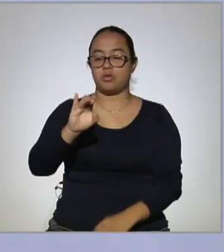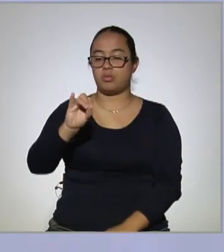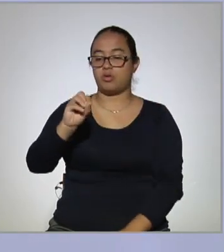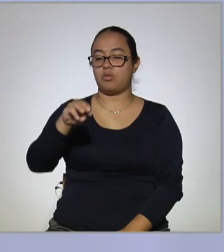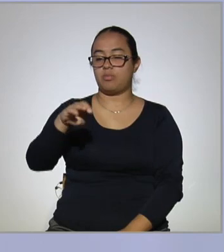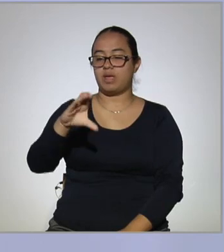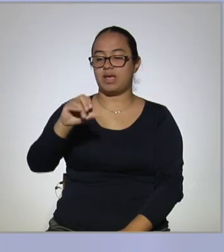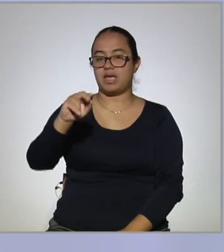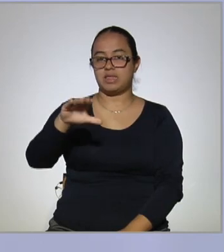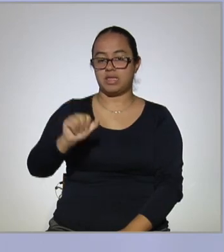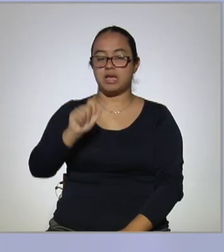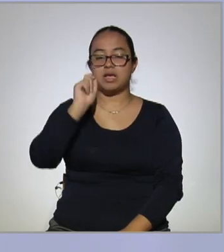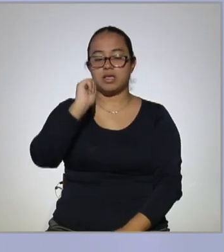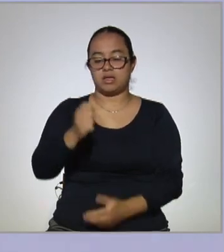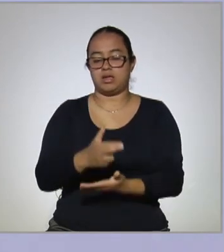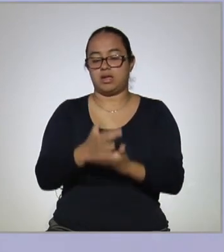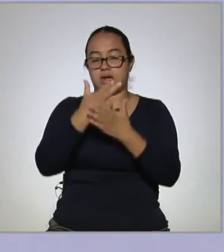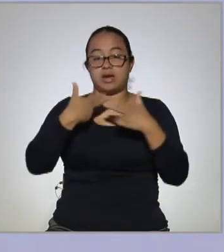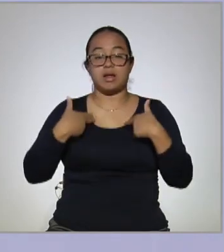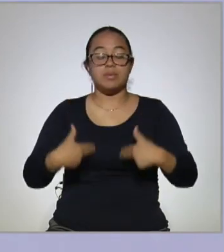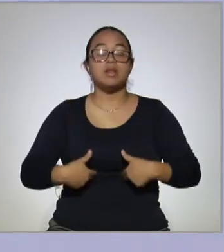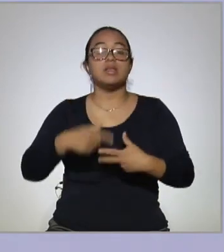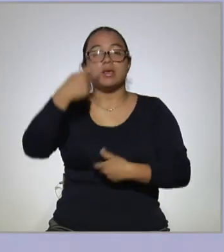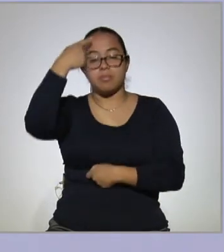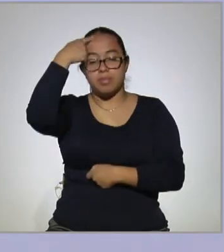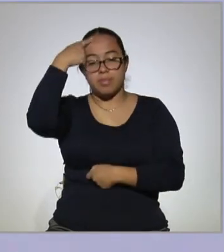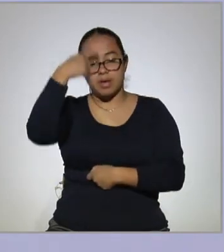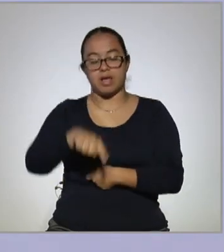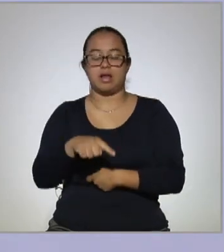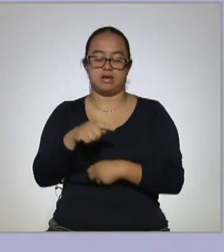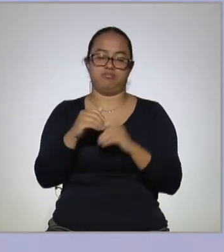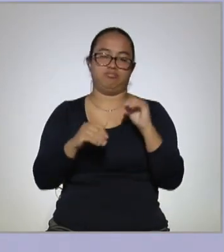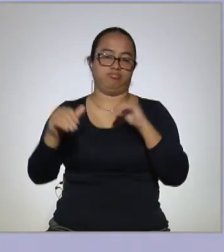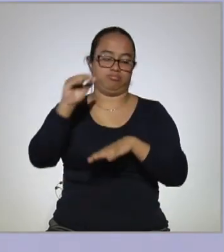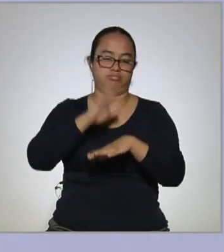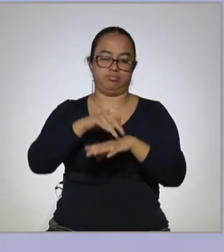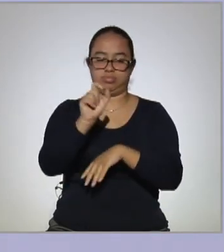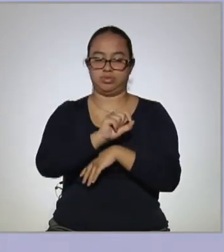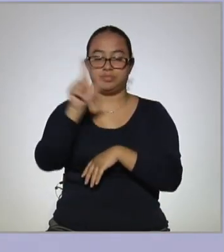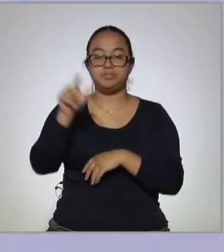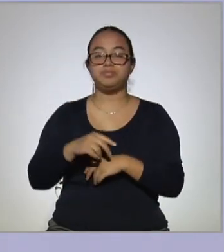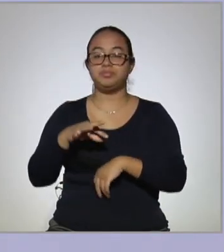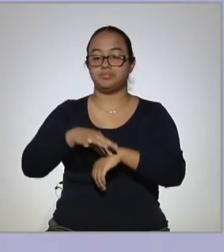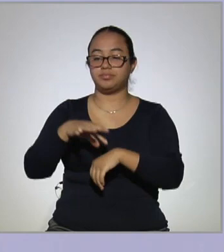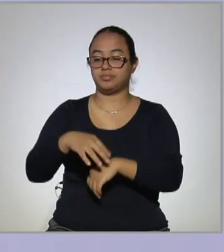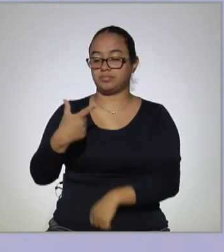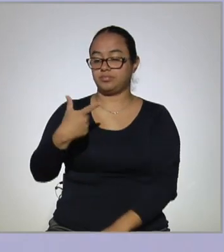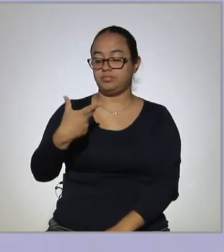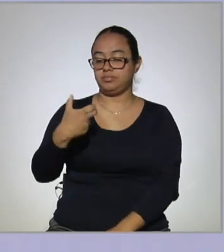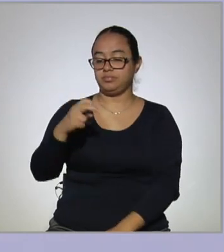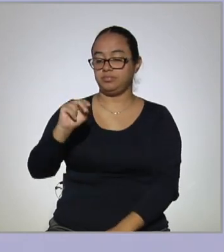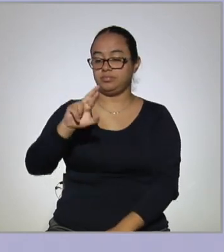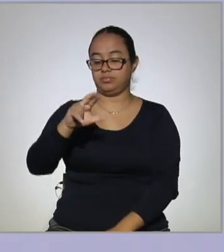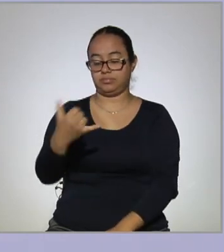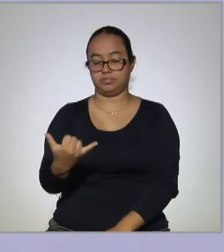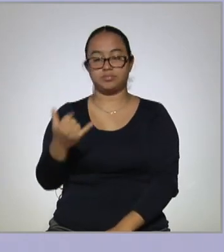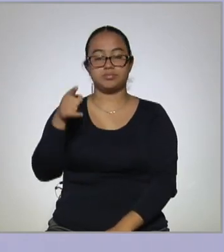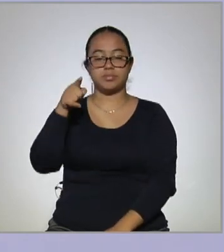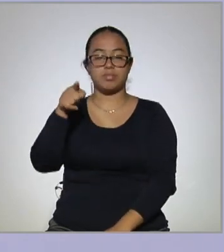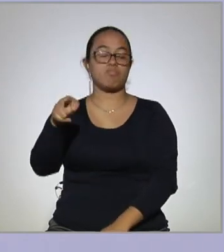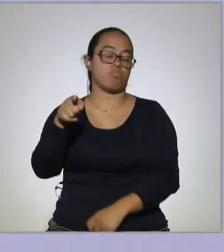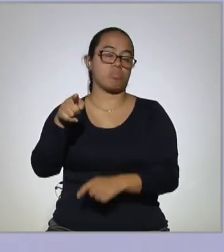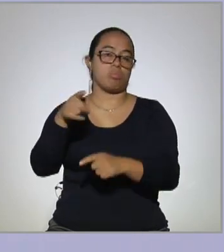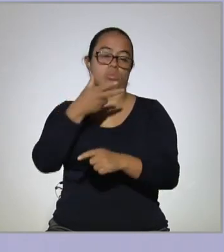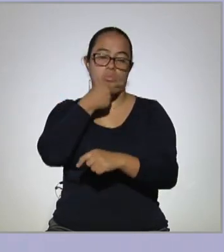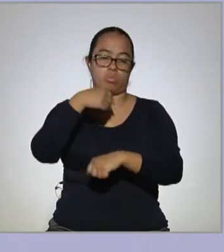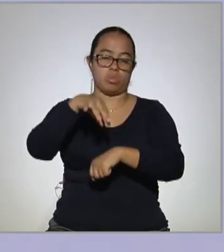Biomecánica Aplicada, un estudio de rehabilitación para el deportista de alto rendimiento. Le damos la bienvenida al doctor Henry Martín Quintela Núñez del Prado. Gracias,